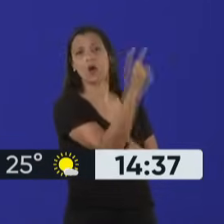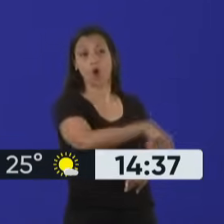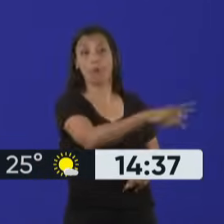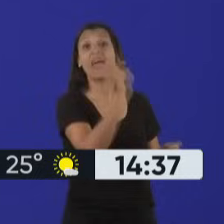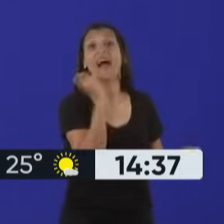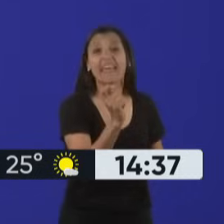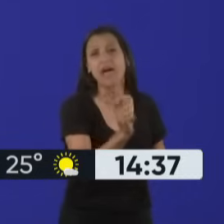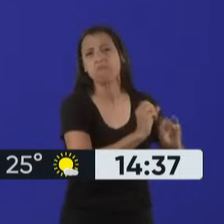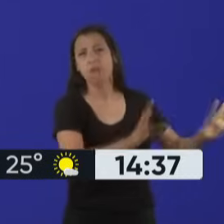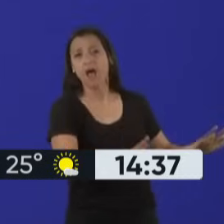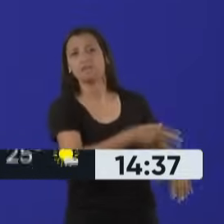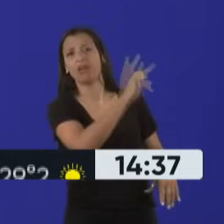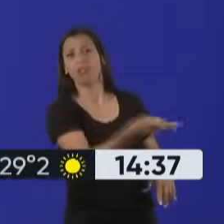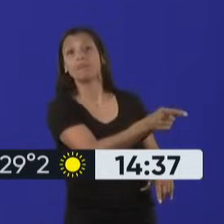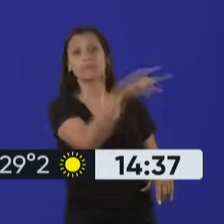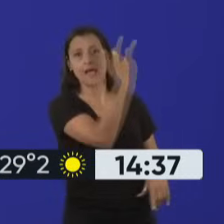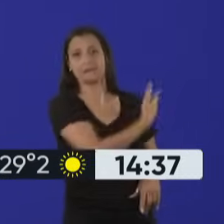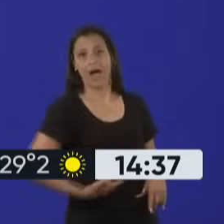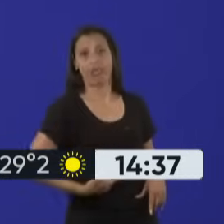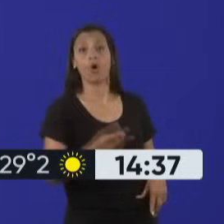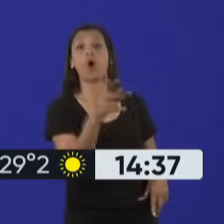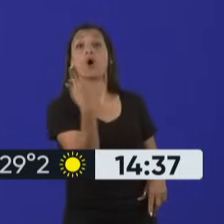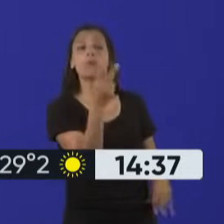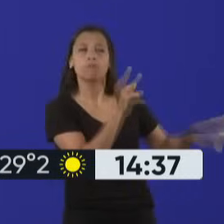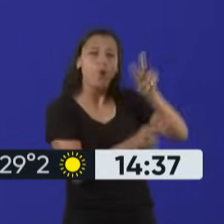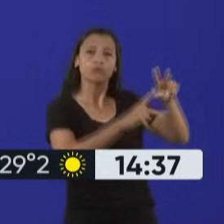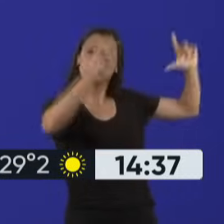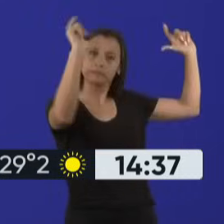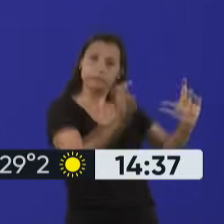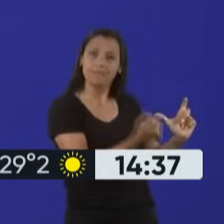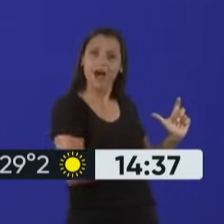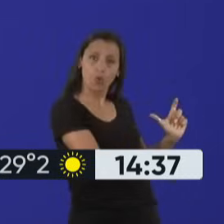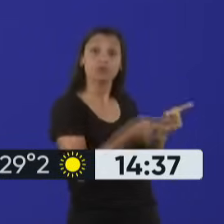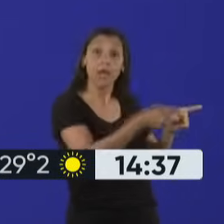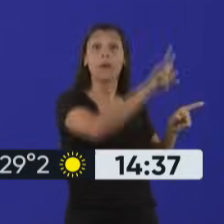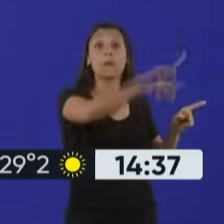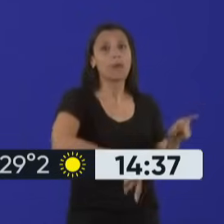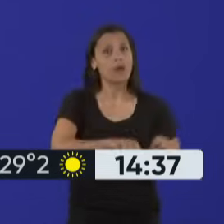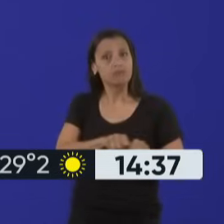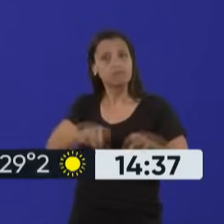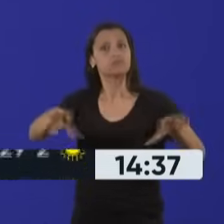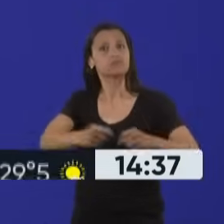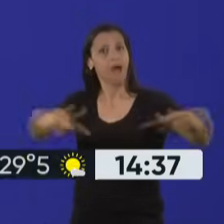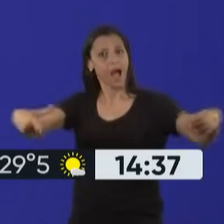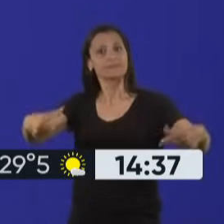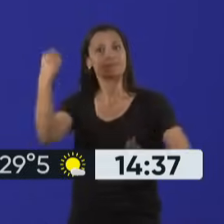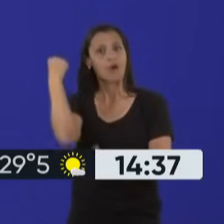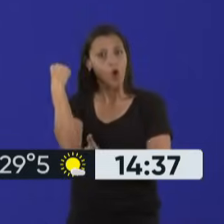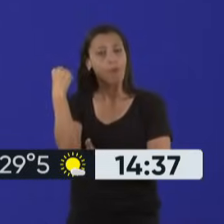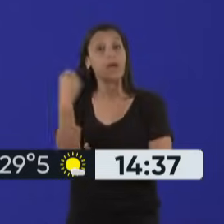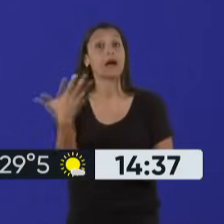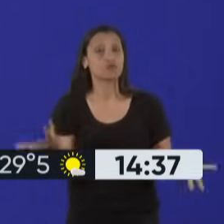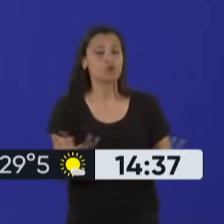el Estado. O sea, achicar el Estado generó una expansión. Es decir, hicimos un ajuste que fue